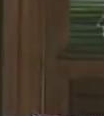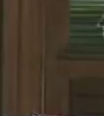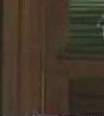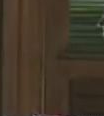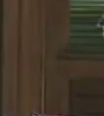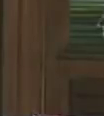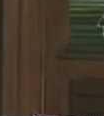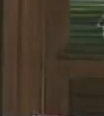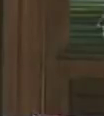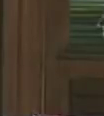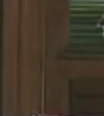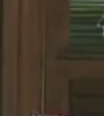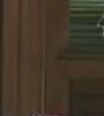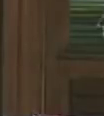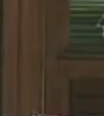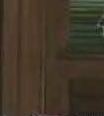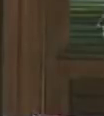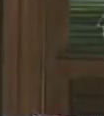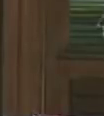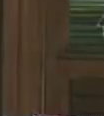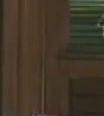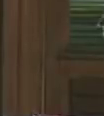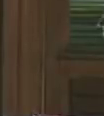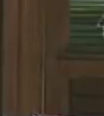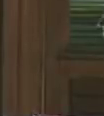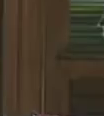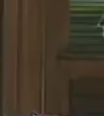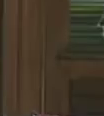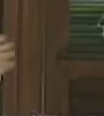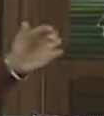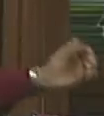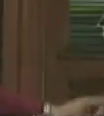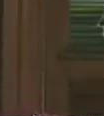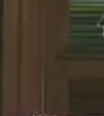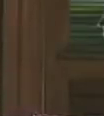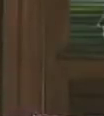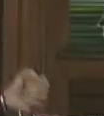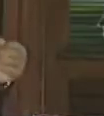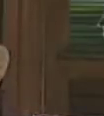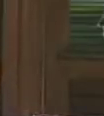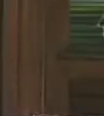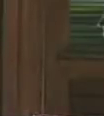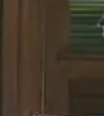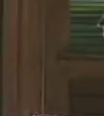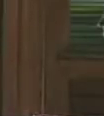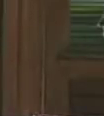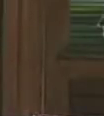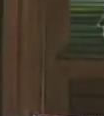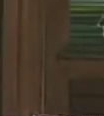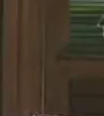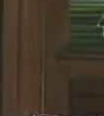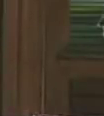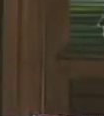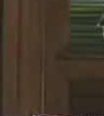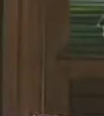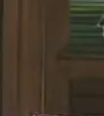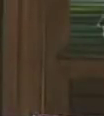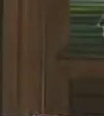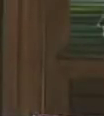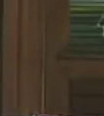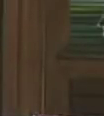brincos difícil que hay un problema aquí voy para allá y vaya cómo te das cuenta la semana estás